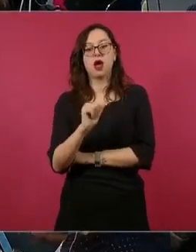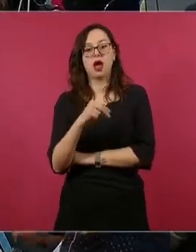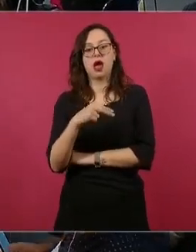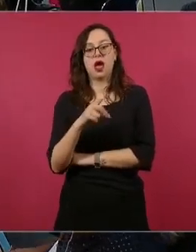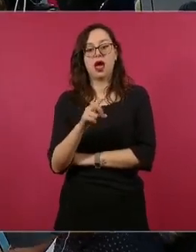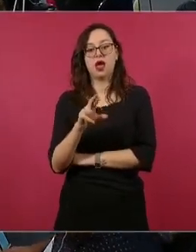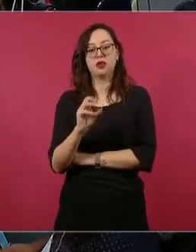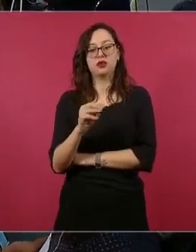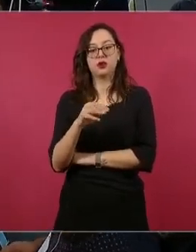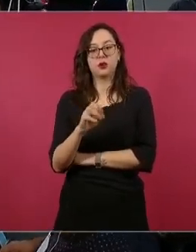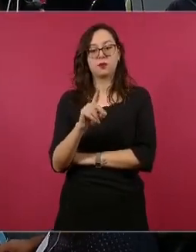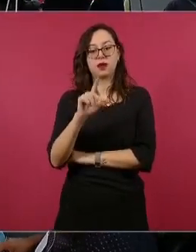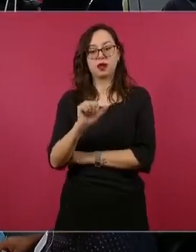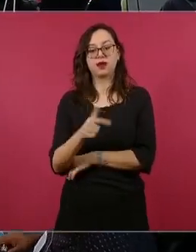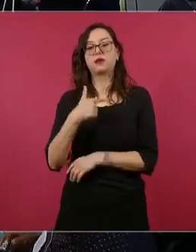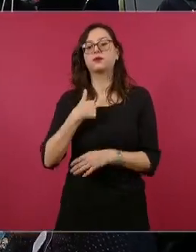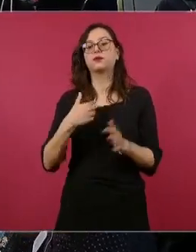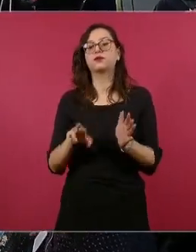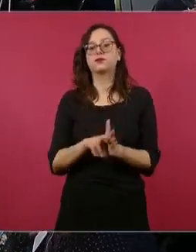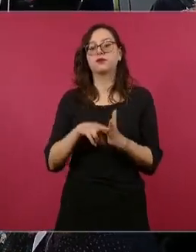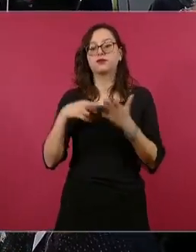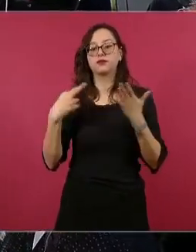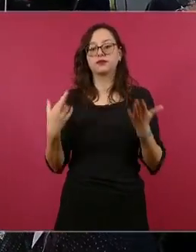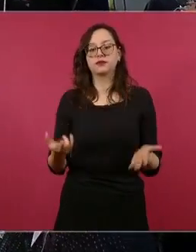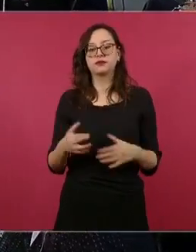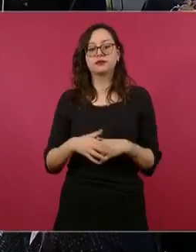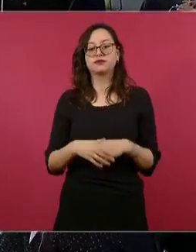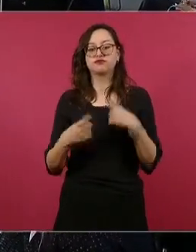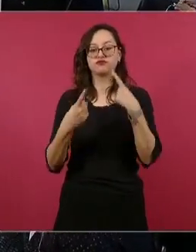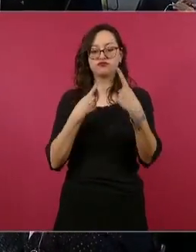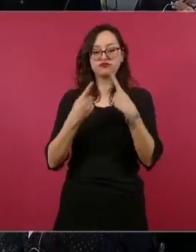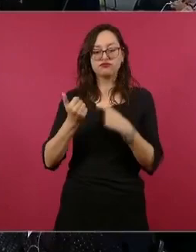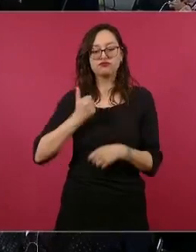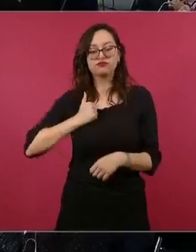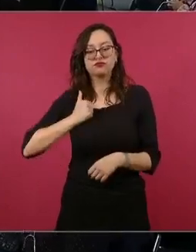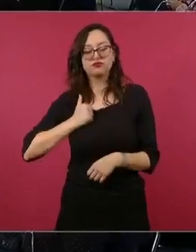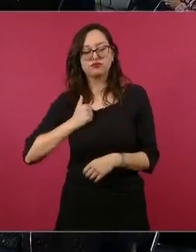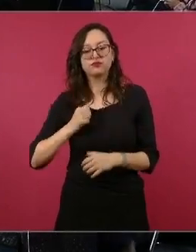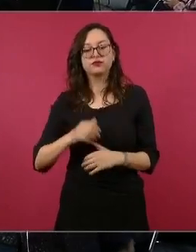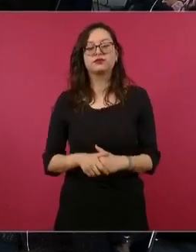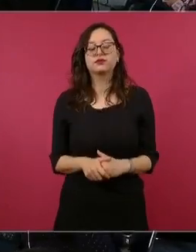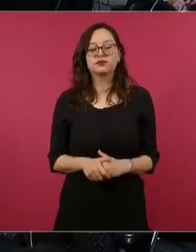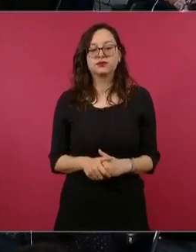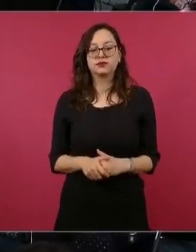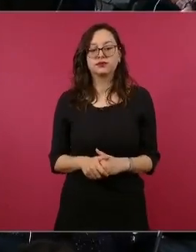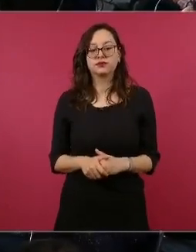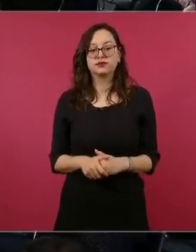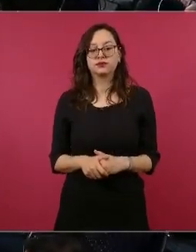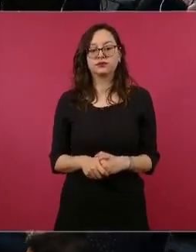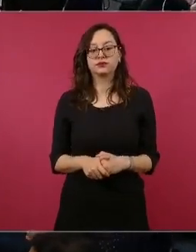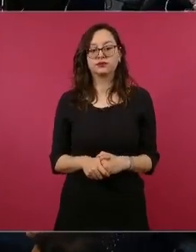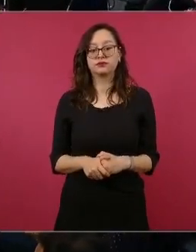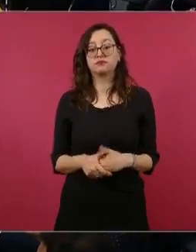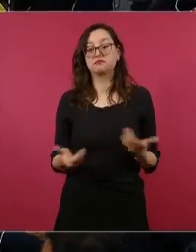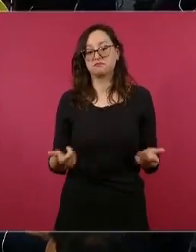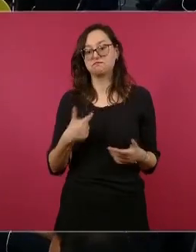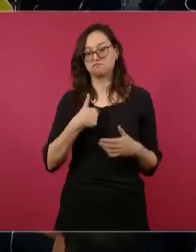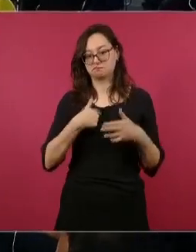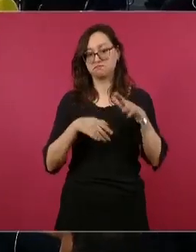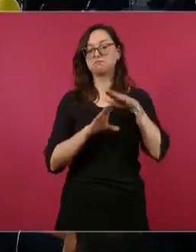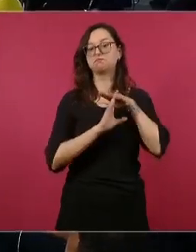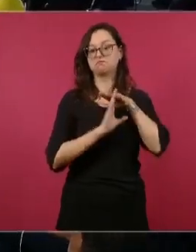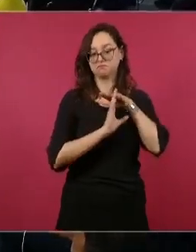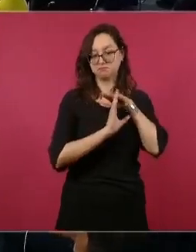de León Rendón vengo de la revista debate de Canadá y pues yo soy una de las migrantes